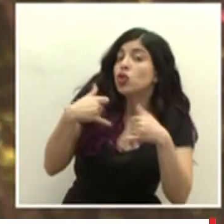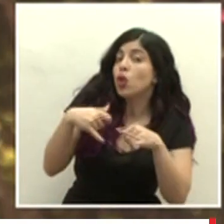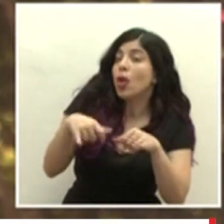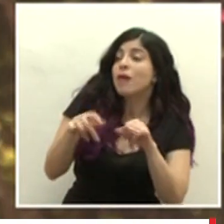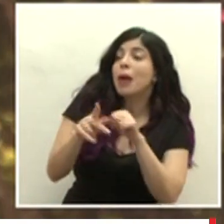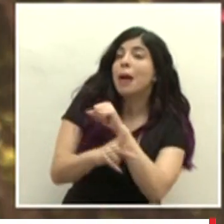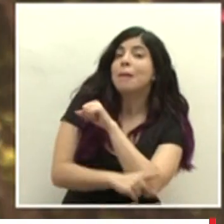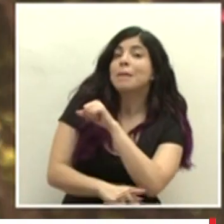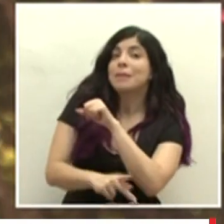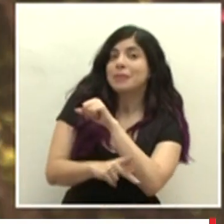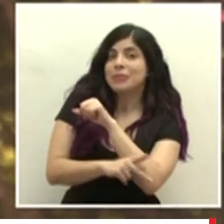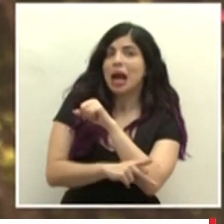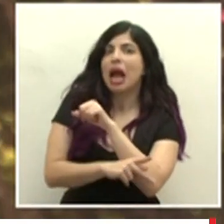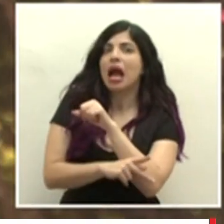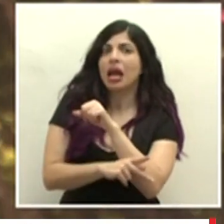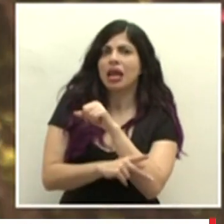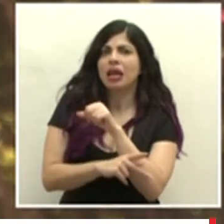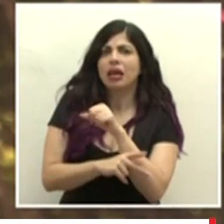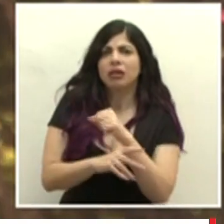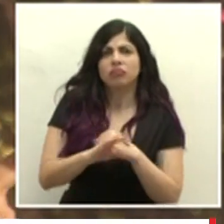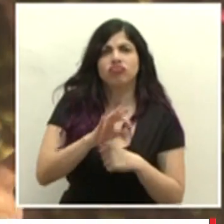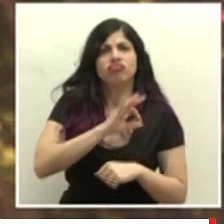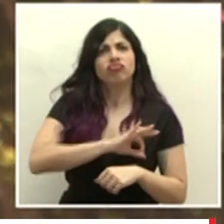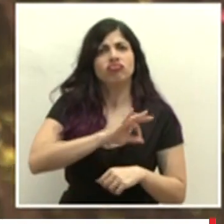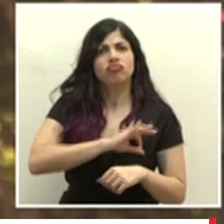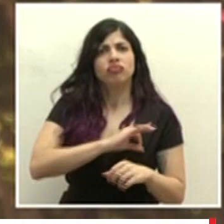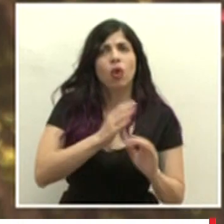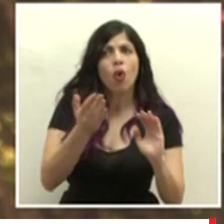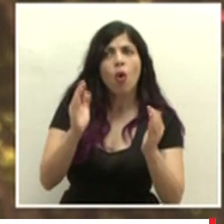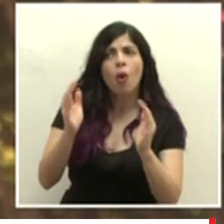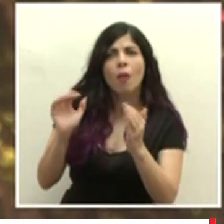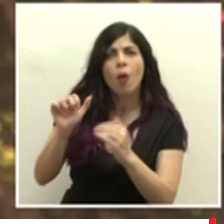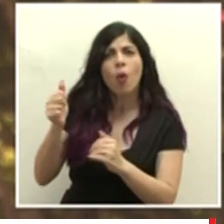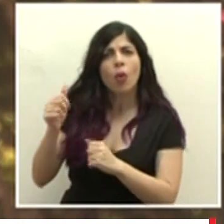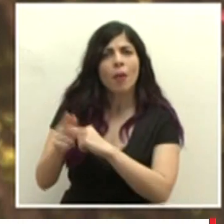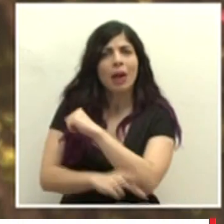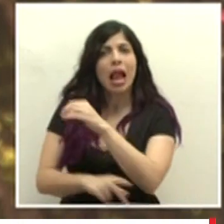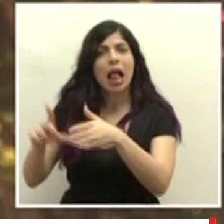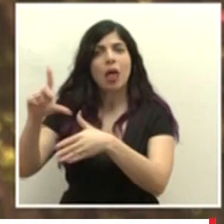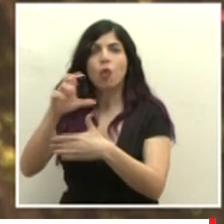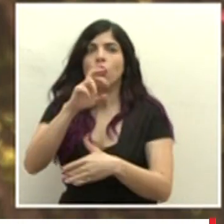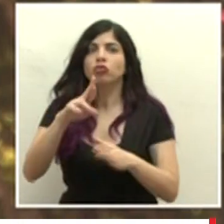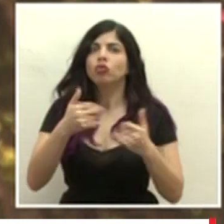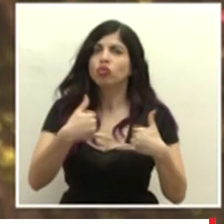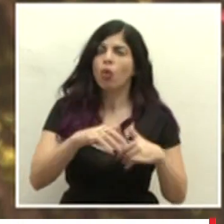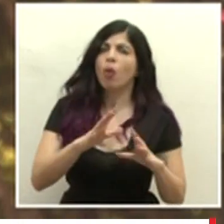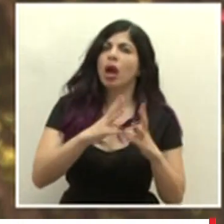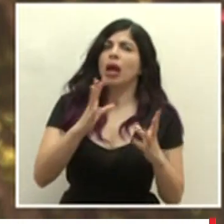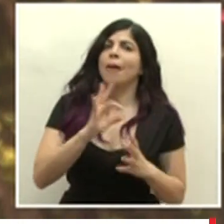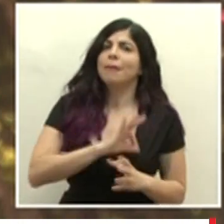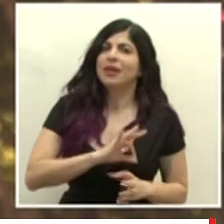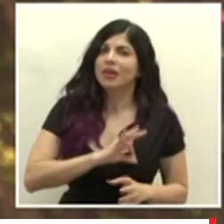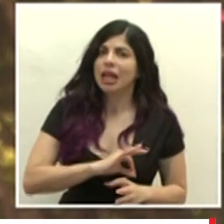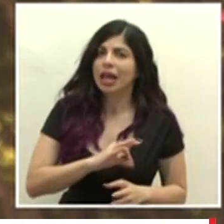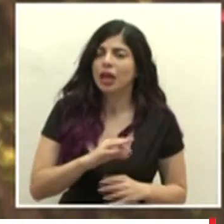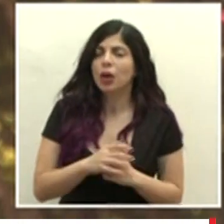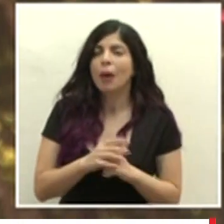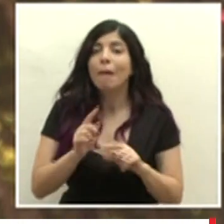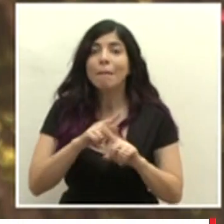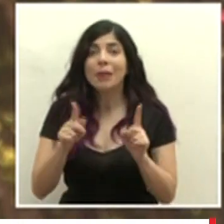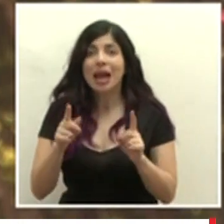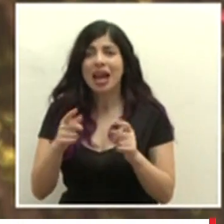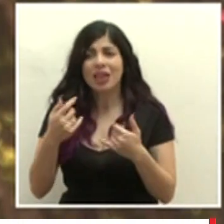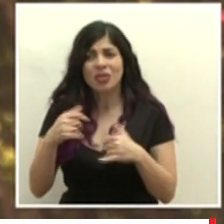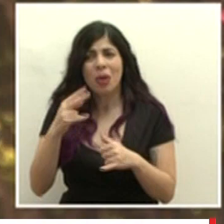en una posición privilegiada con relación al resto de naciones latinoamericanas. Pero con esa aceleración de